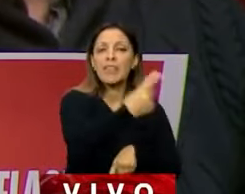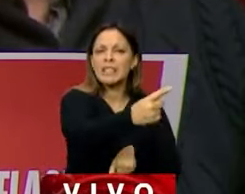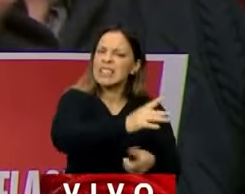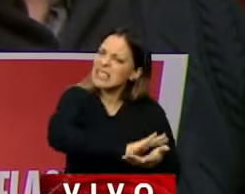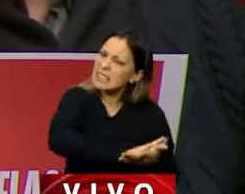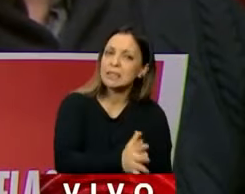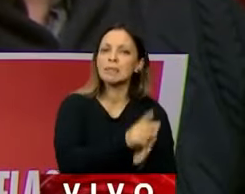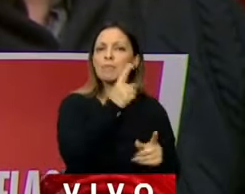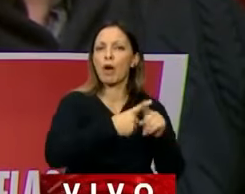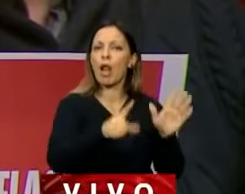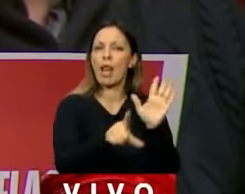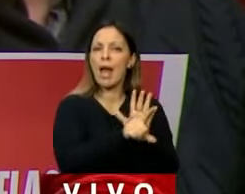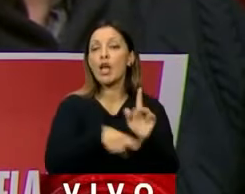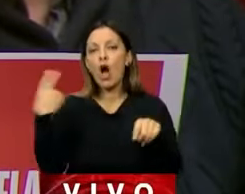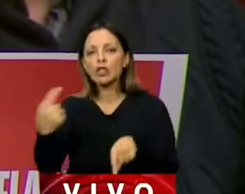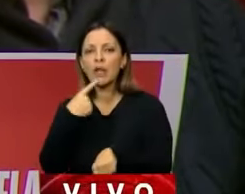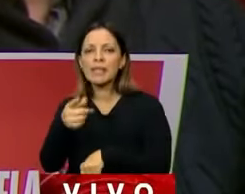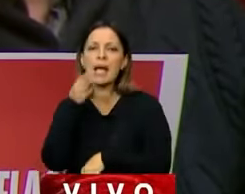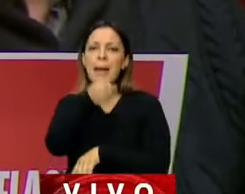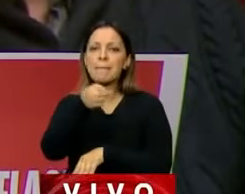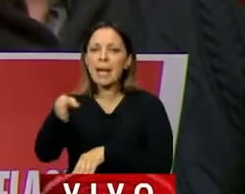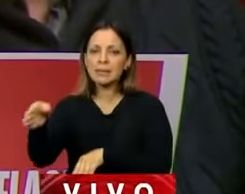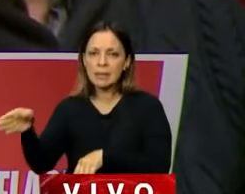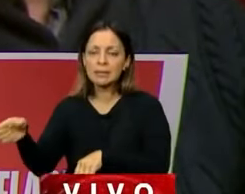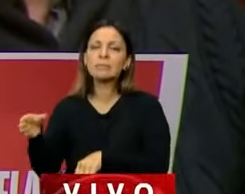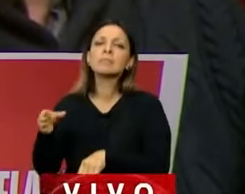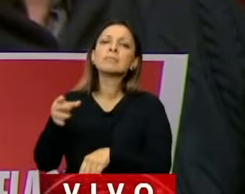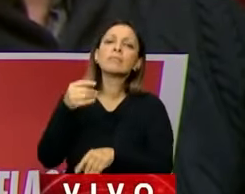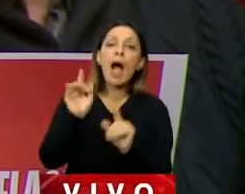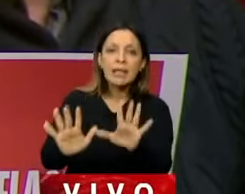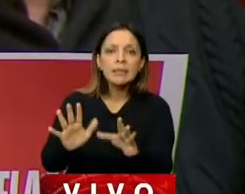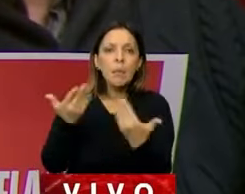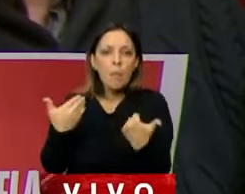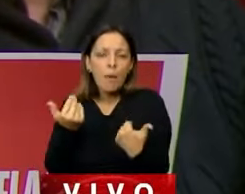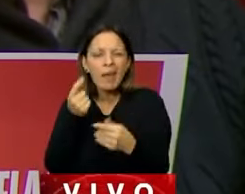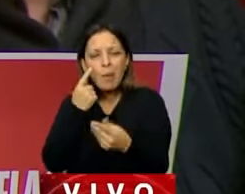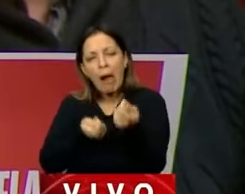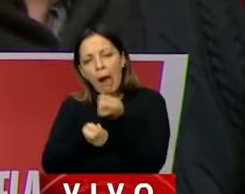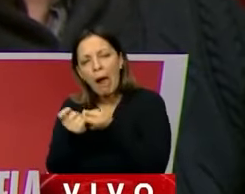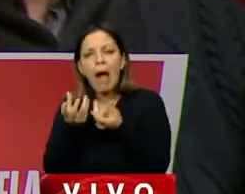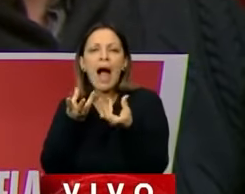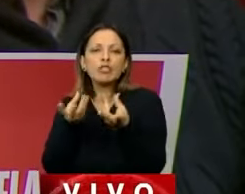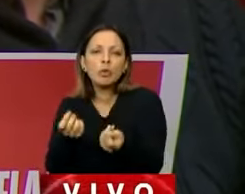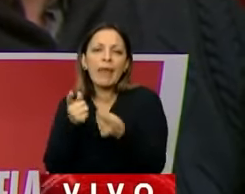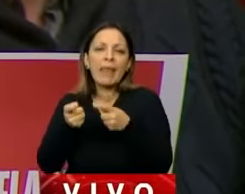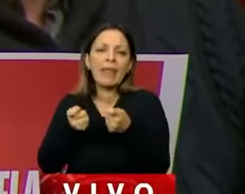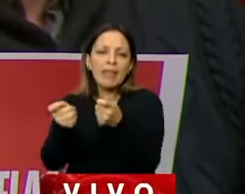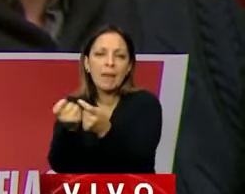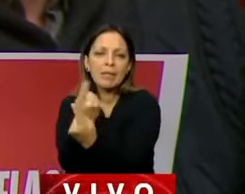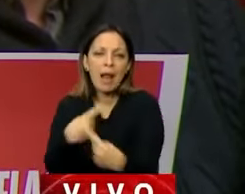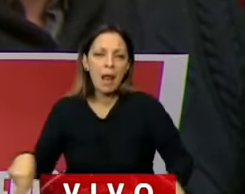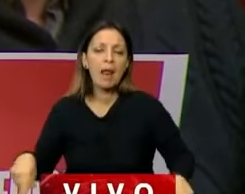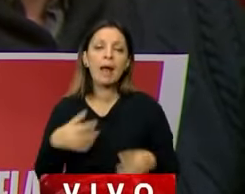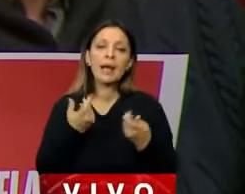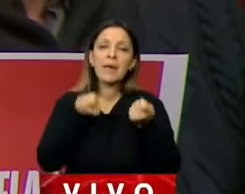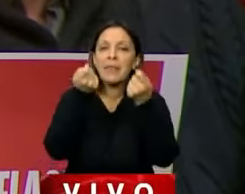ley. Otro dice, no, vamos empresa por empresa, porque así lo podemos hacer pasar con una ayudita de la burocracia. Y que no